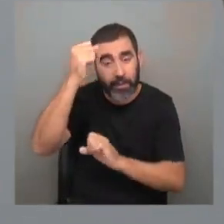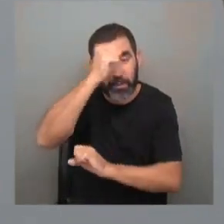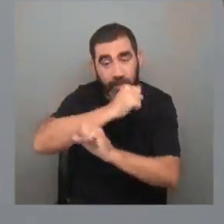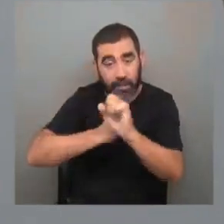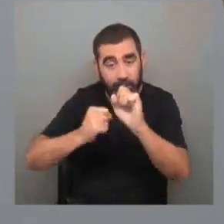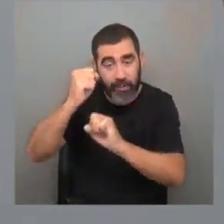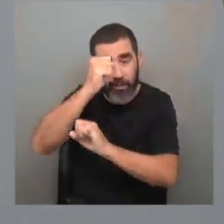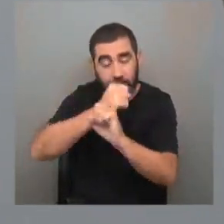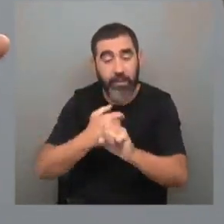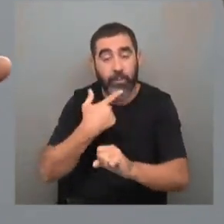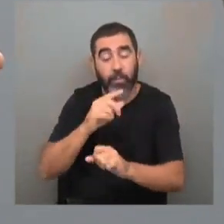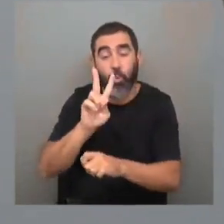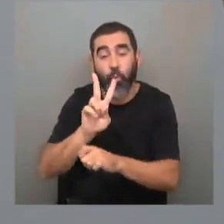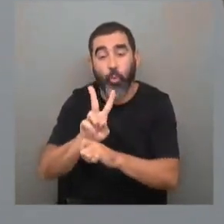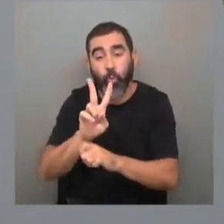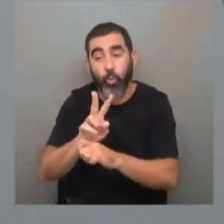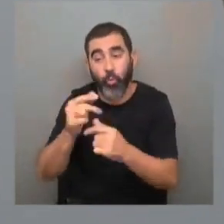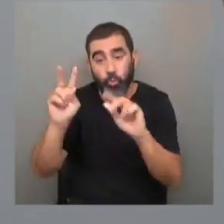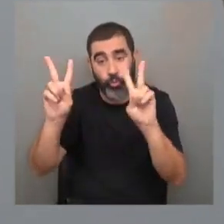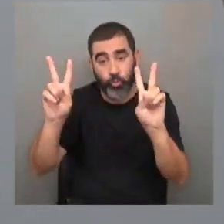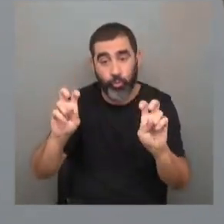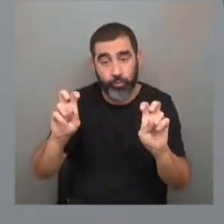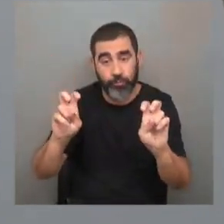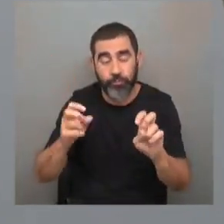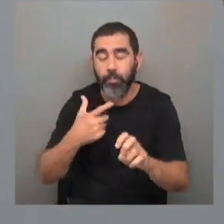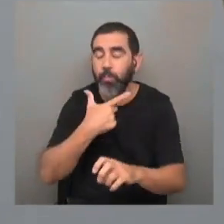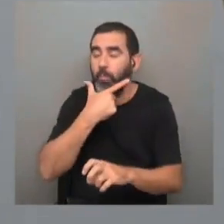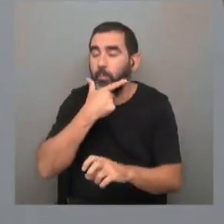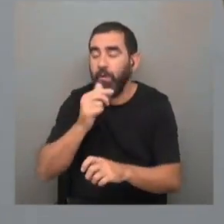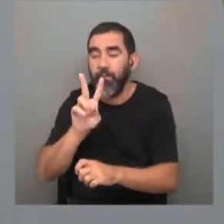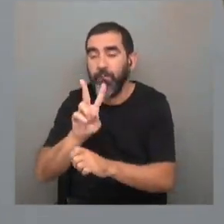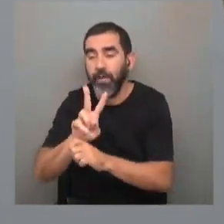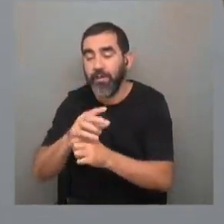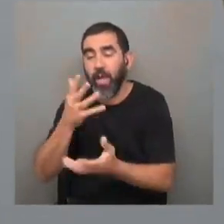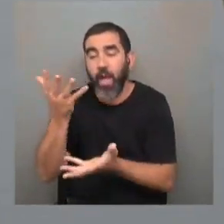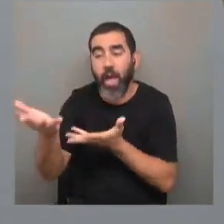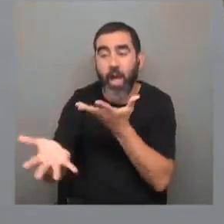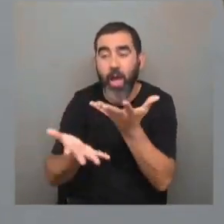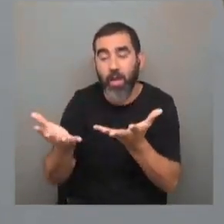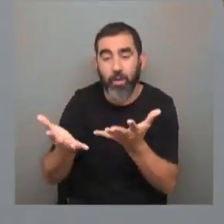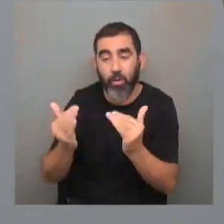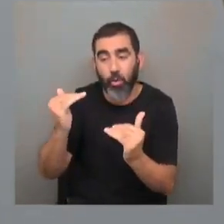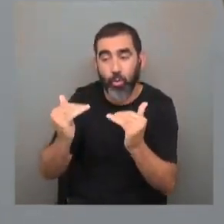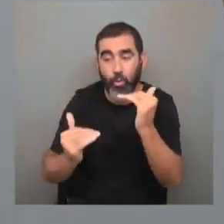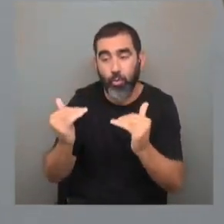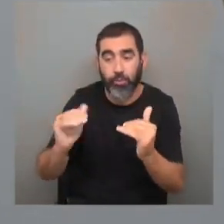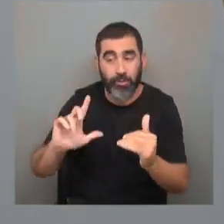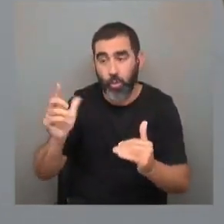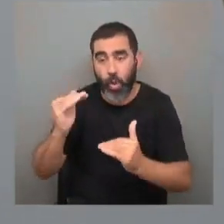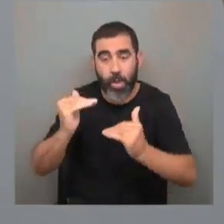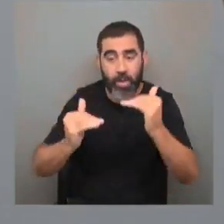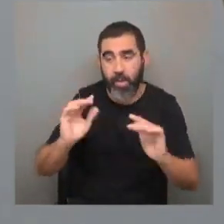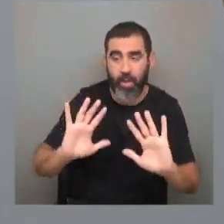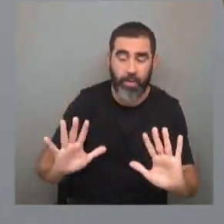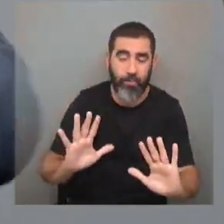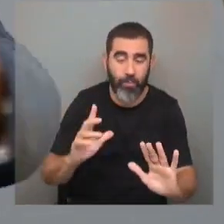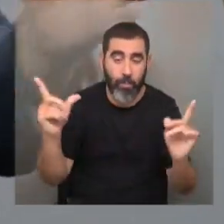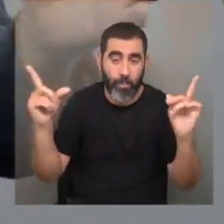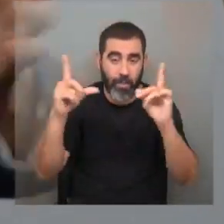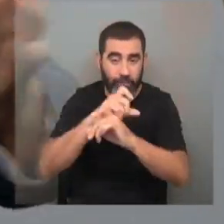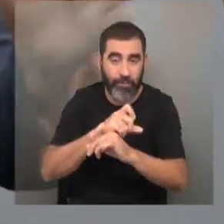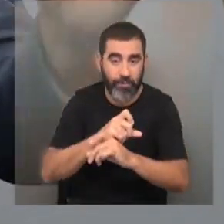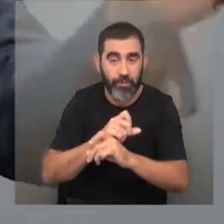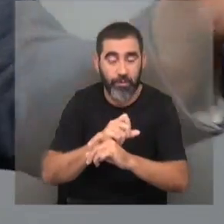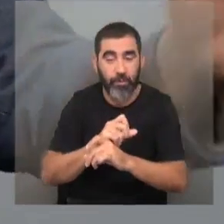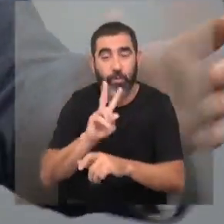por ejemplo, técnica de control, ¿sí? Entonces es mucho más fácil controlar algo que está en un equilibrio que algo que no está en un equilibrio. Correcto. El